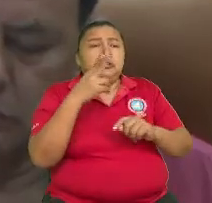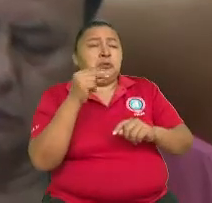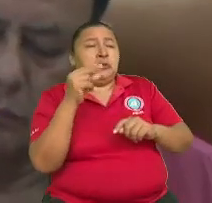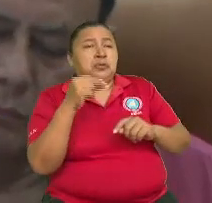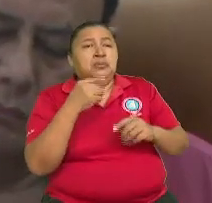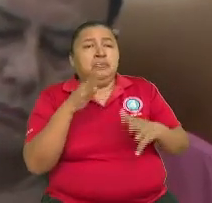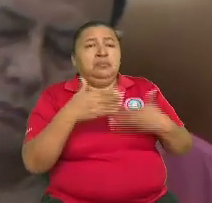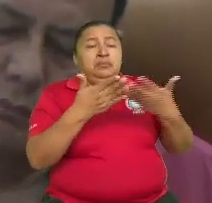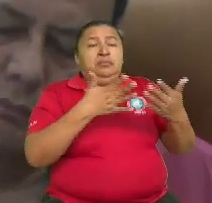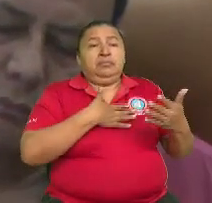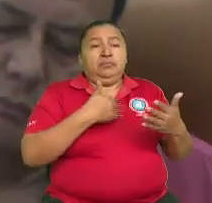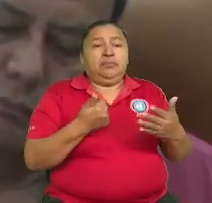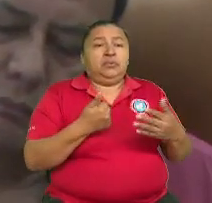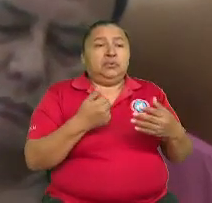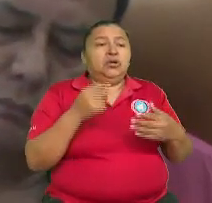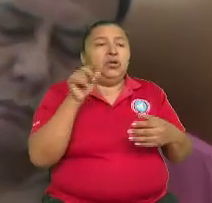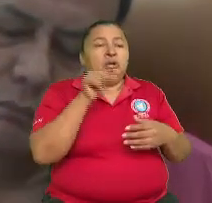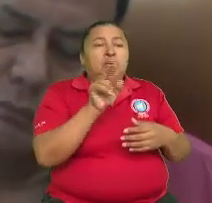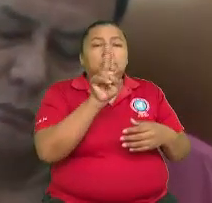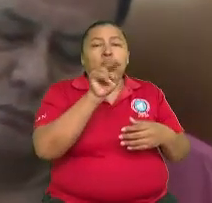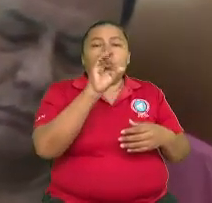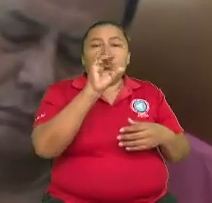para mejorar las UCI,